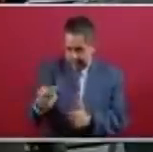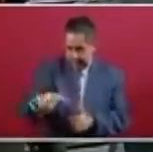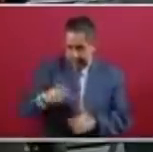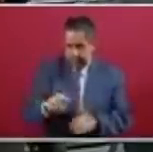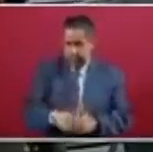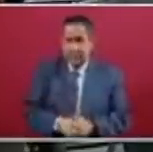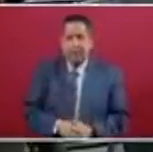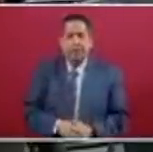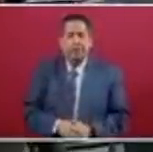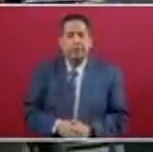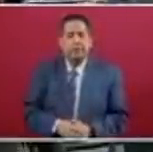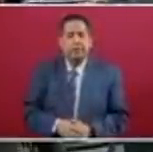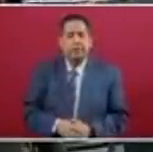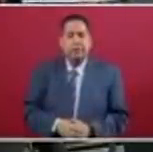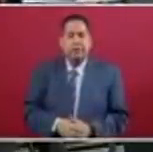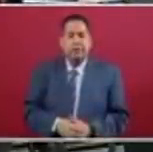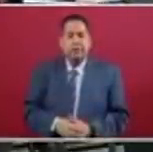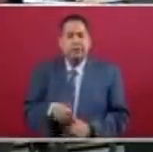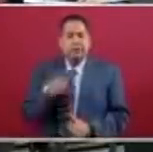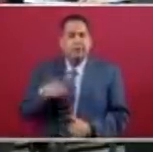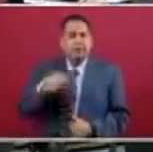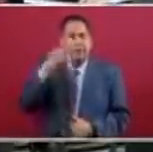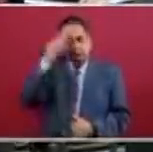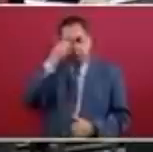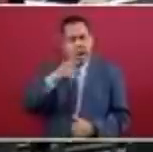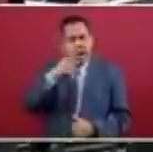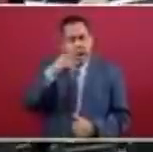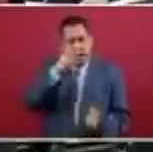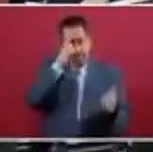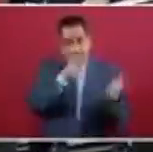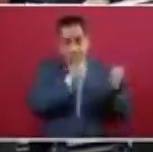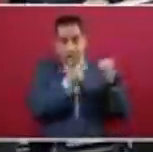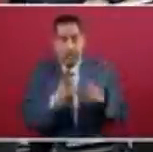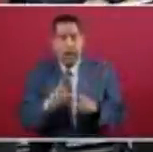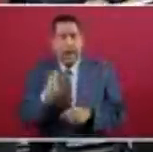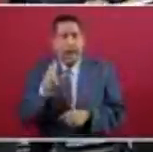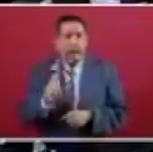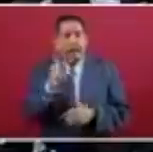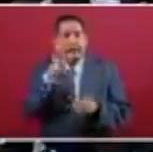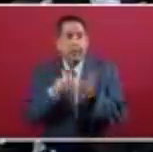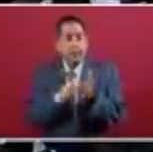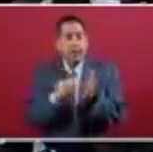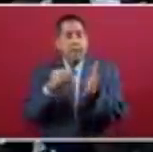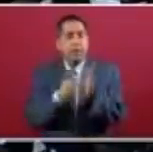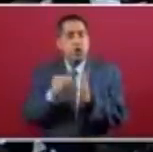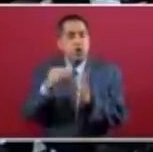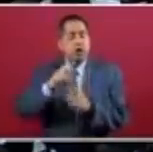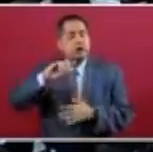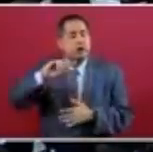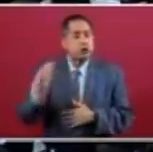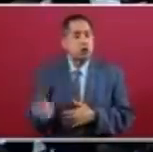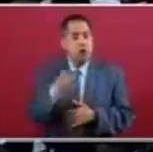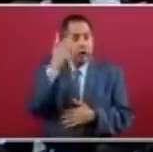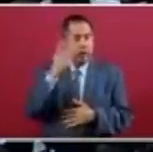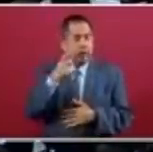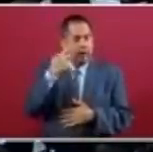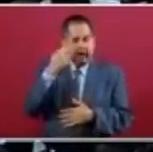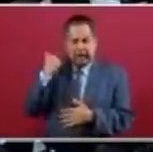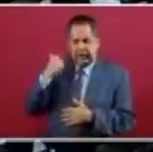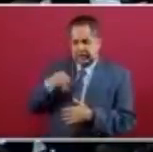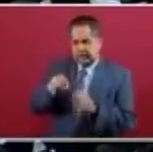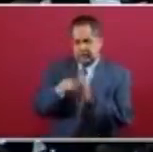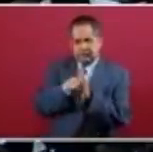Ok, sabían que llegan a México 33,000 millones de dólares, salió en